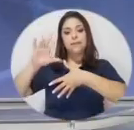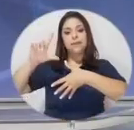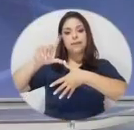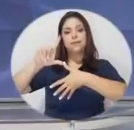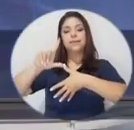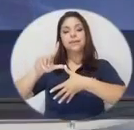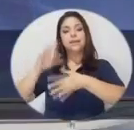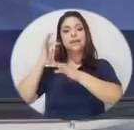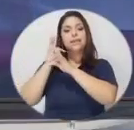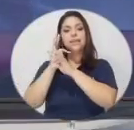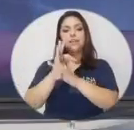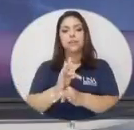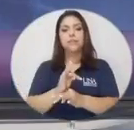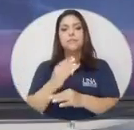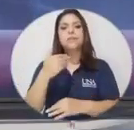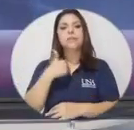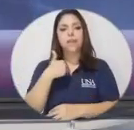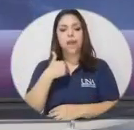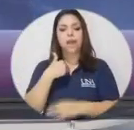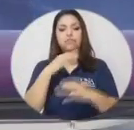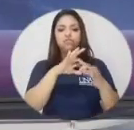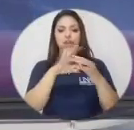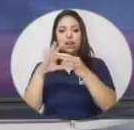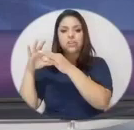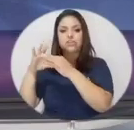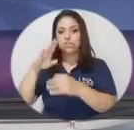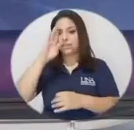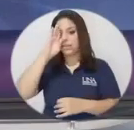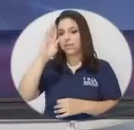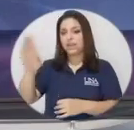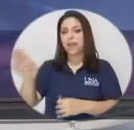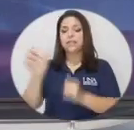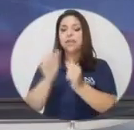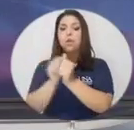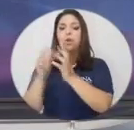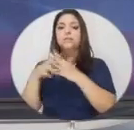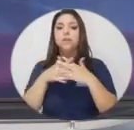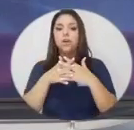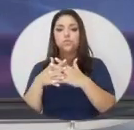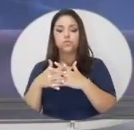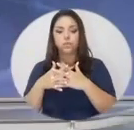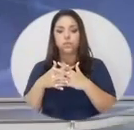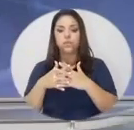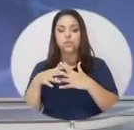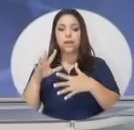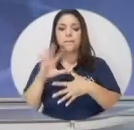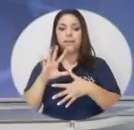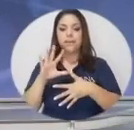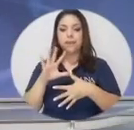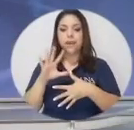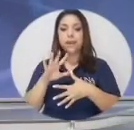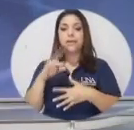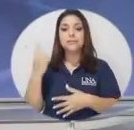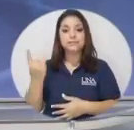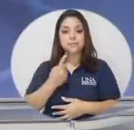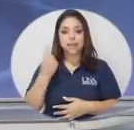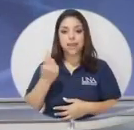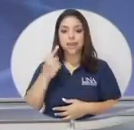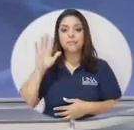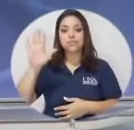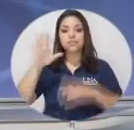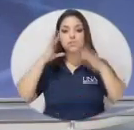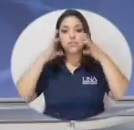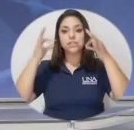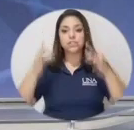América Latina tradicionalmente ha tenido una relación directa con los Estados Unidos de América y siempre